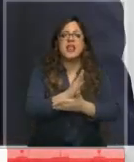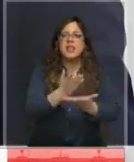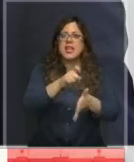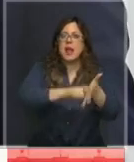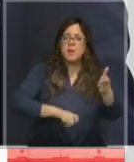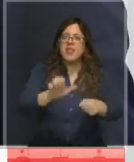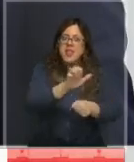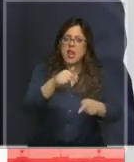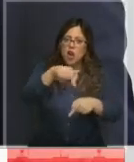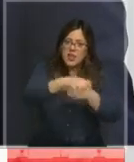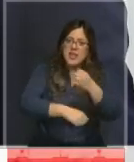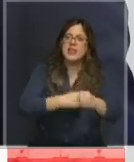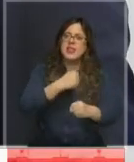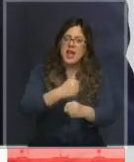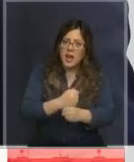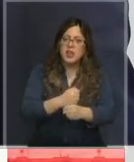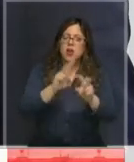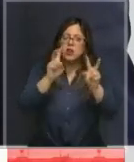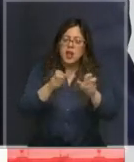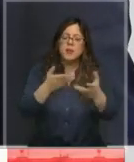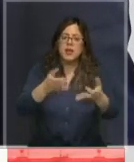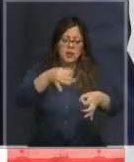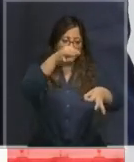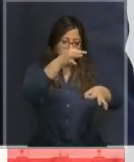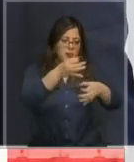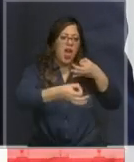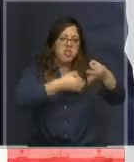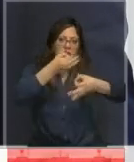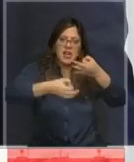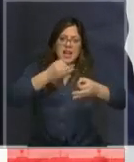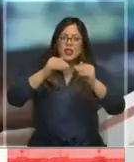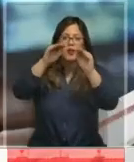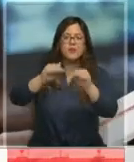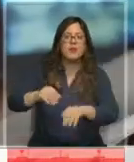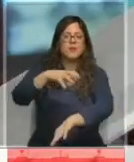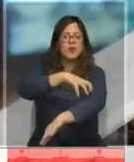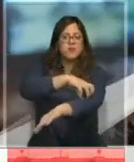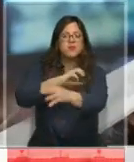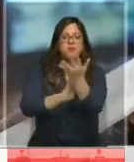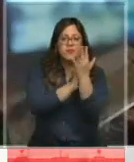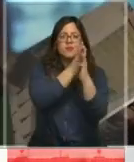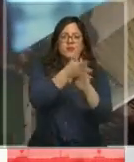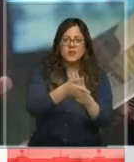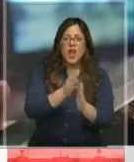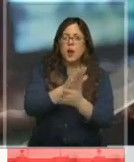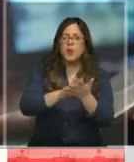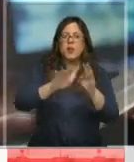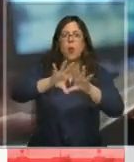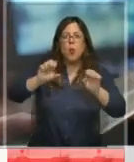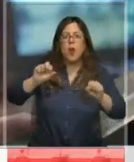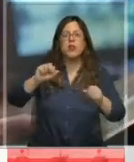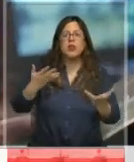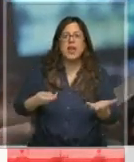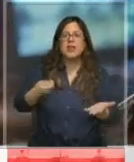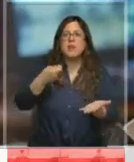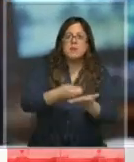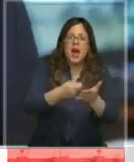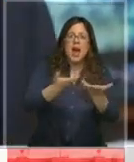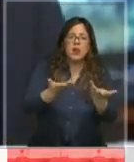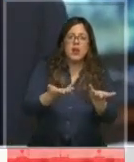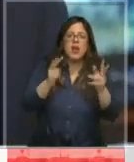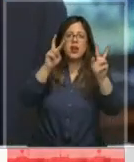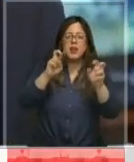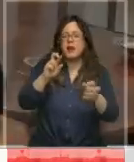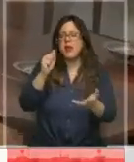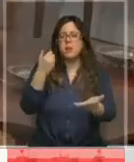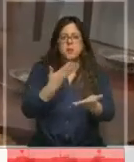este año. Una declaración como la de la Araucanía, muchos dijeron eso, como el acuerdo de paz o la comisión esta de paz.